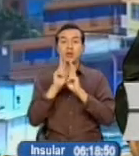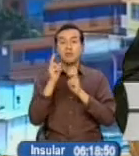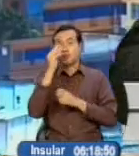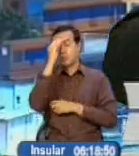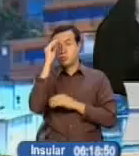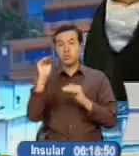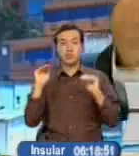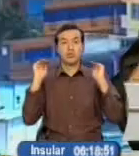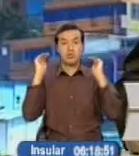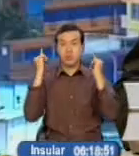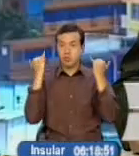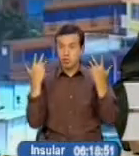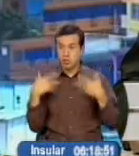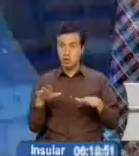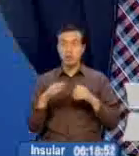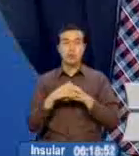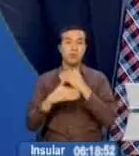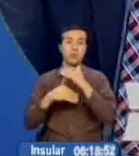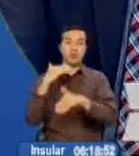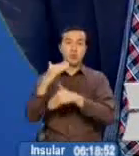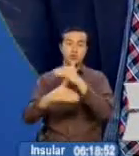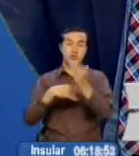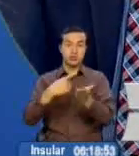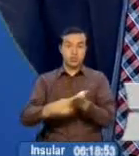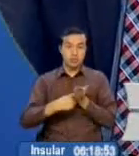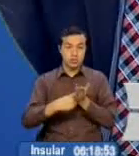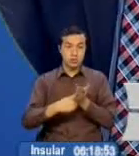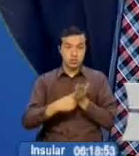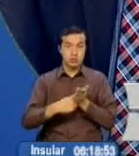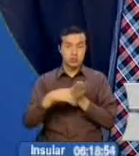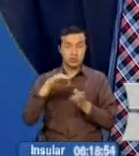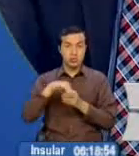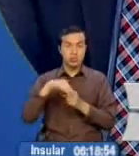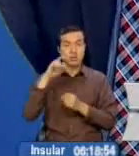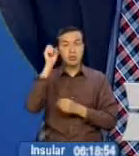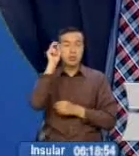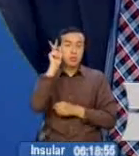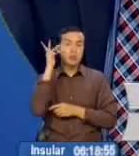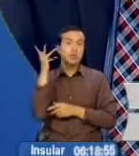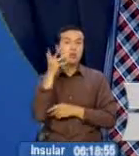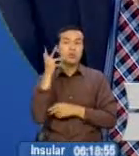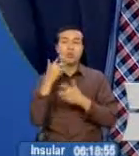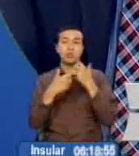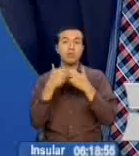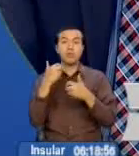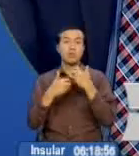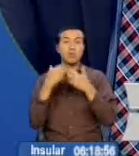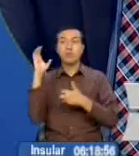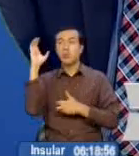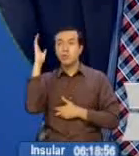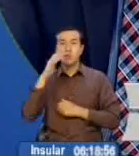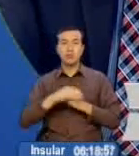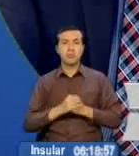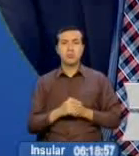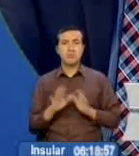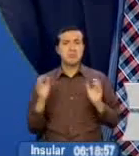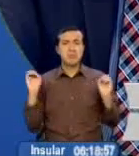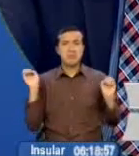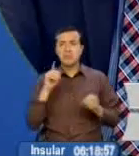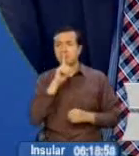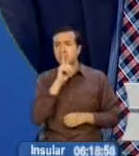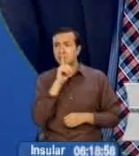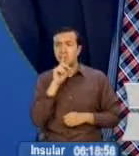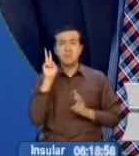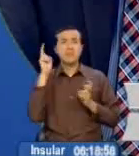Educación Superior, ahora que estamos en proceso de debate electoral? ¿Qué opina sobre la problemática de Colombia? Nada. ¿Qué